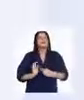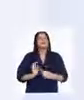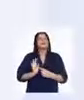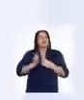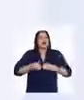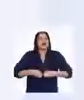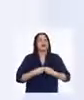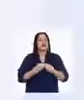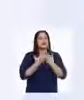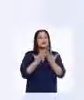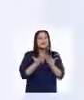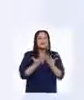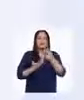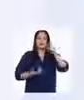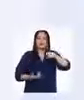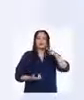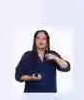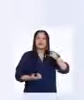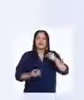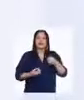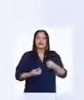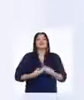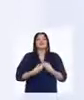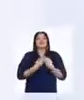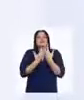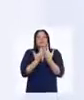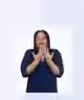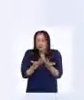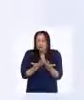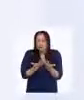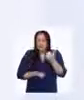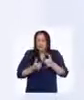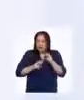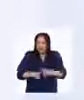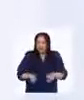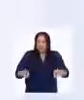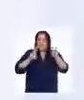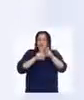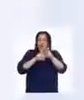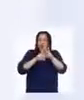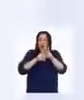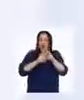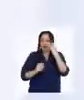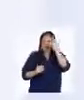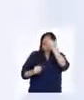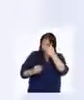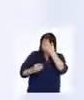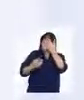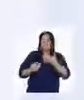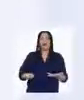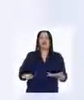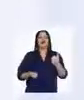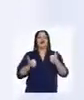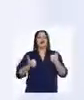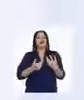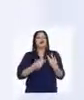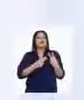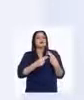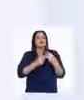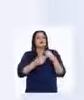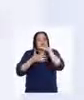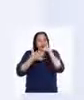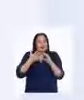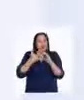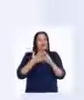expresarse. Su necesidad, expresarse. Su valor, lo estético. Escudo, el